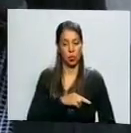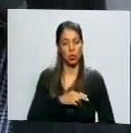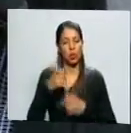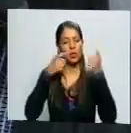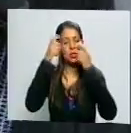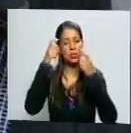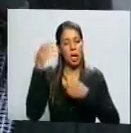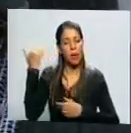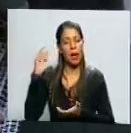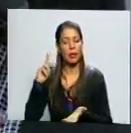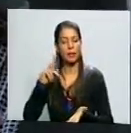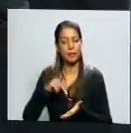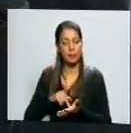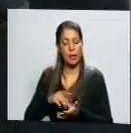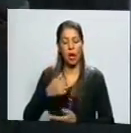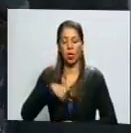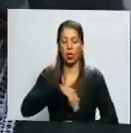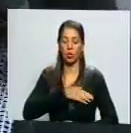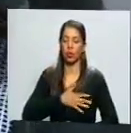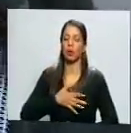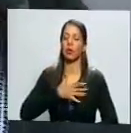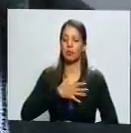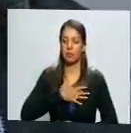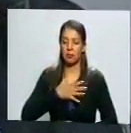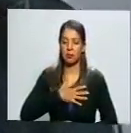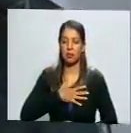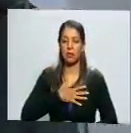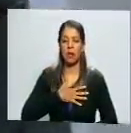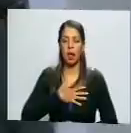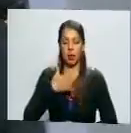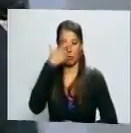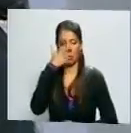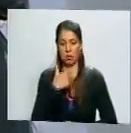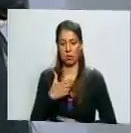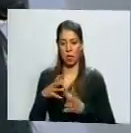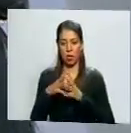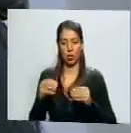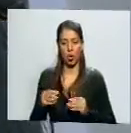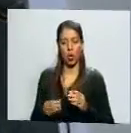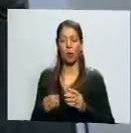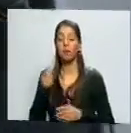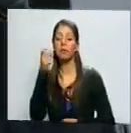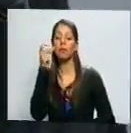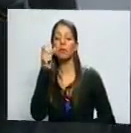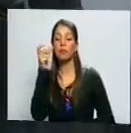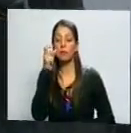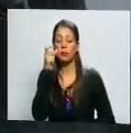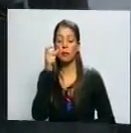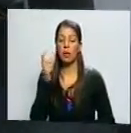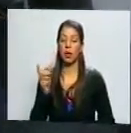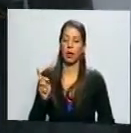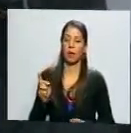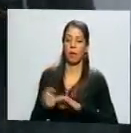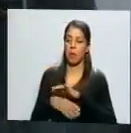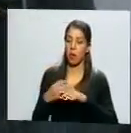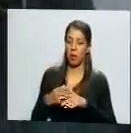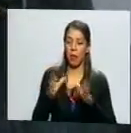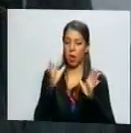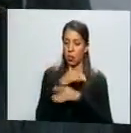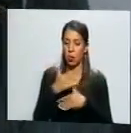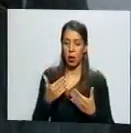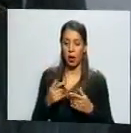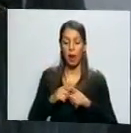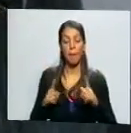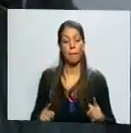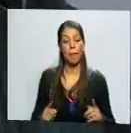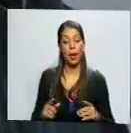Chávez Frías, nos asumimos como contralores y contraloras somos todos y todas, ¿no? Entonces tampoco que tenemos problemas por eso, pero la